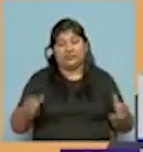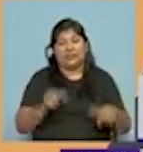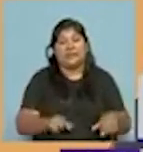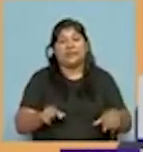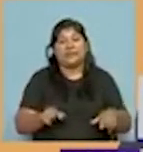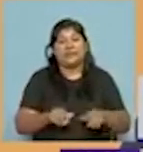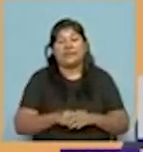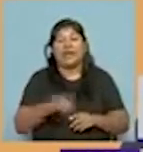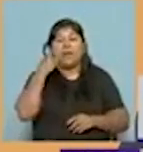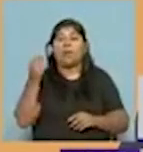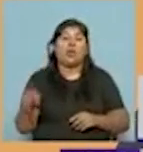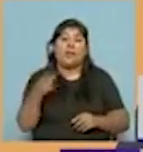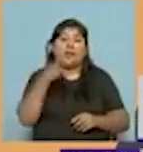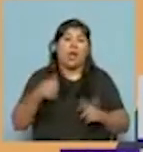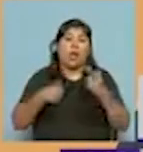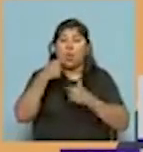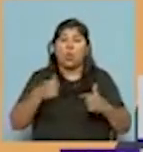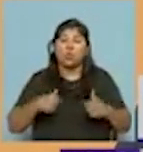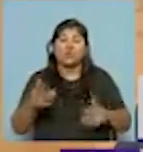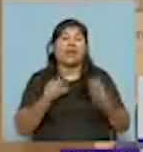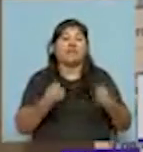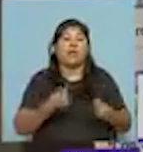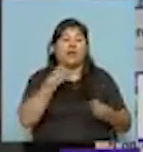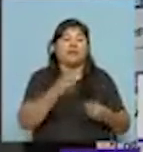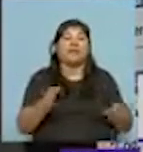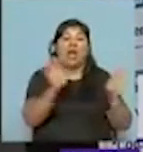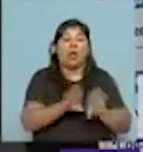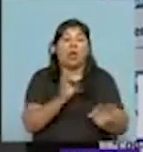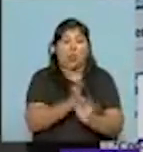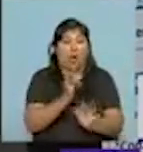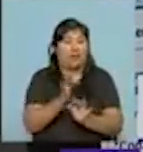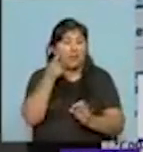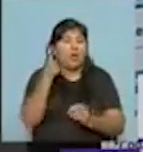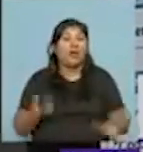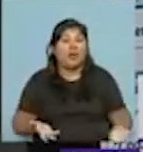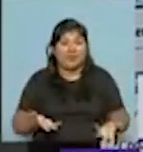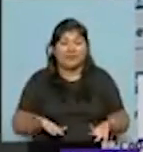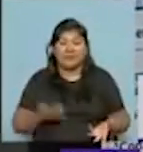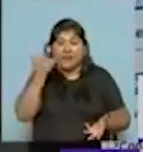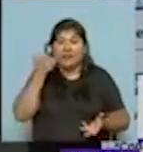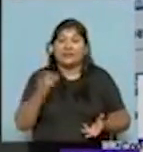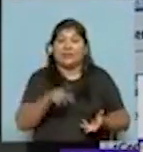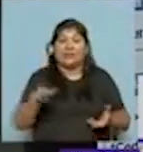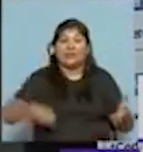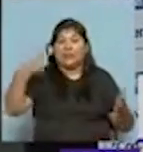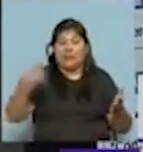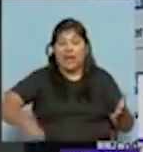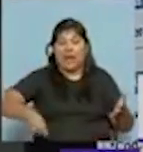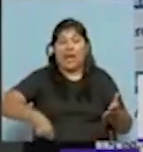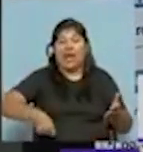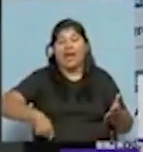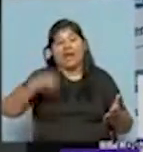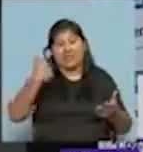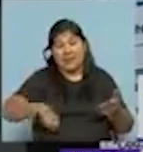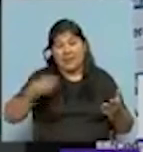por qué empezamos ahora si están cerradas las escuelas exactamente bueno es para los que ya han pagado la cooperadora de